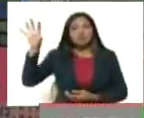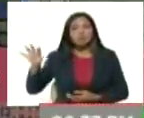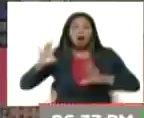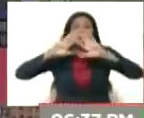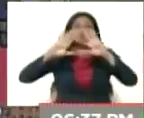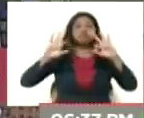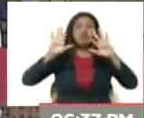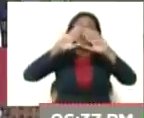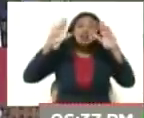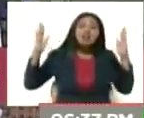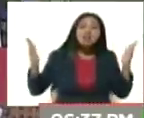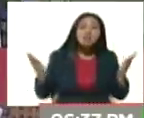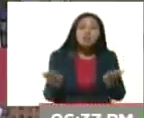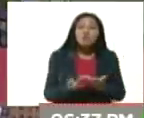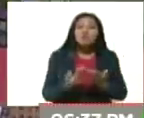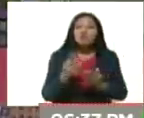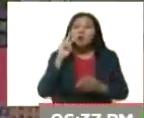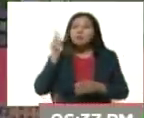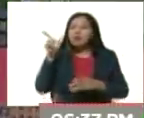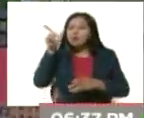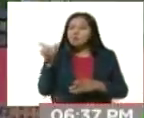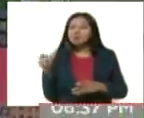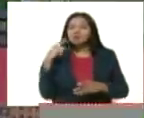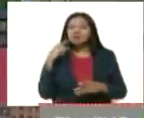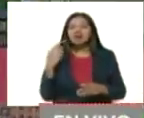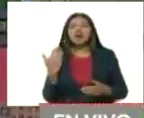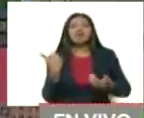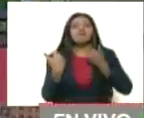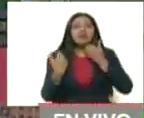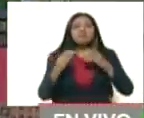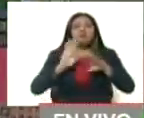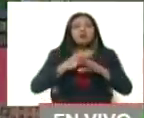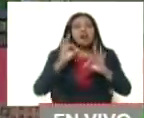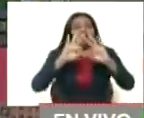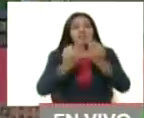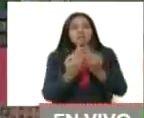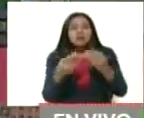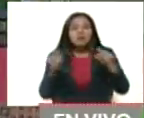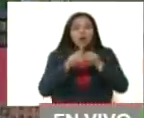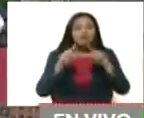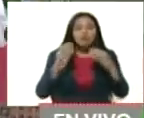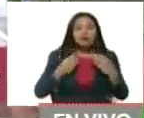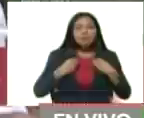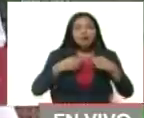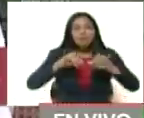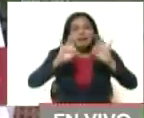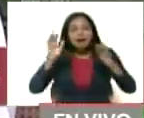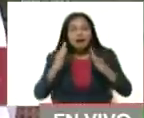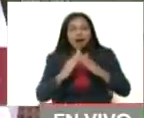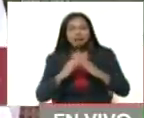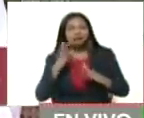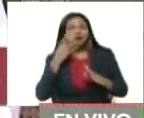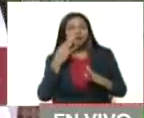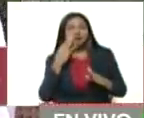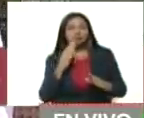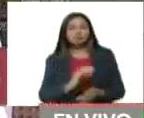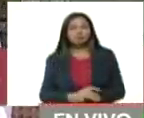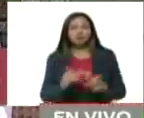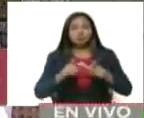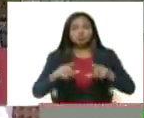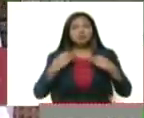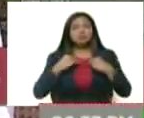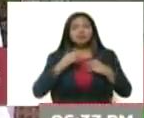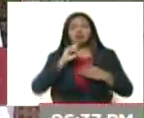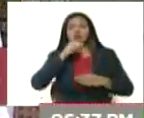mundo de contagio intradomiciliario en sitios como, por ejemplo, asilos de